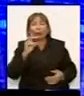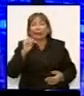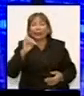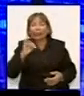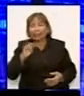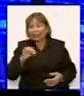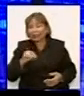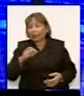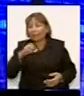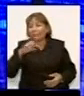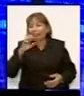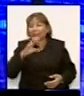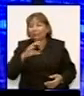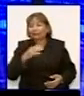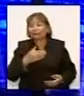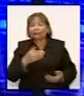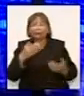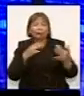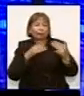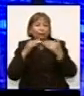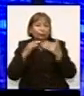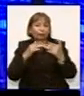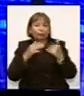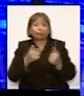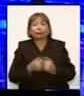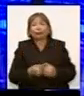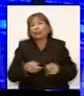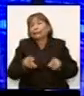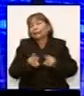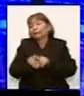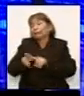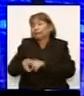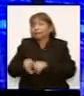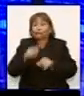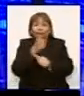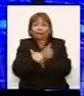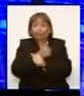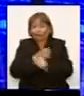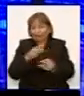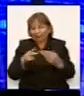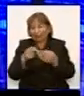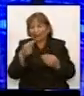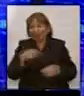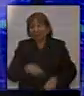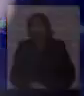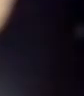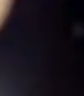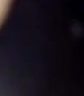estamos hablando de Pasco, ¿no?, la batalla de Pasco que escuchamos, y también Ayacucho. Vamos a una pausa.